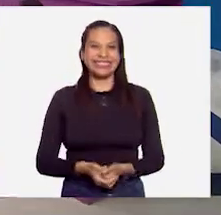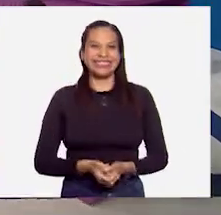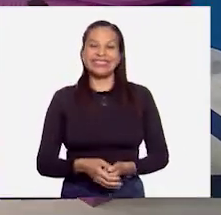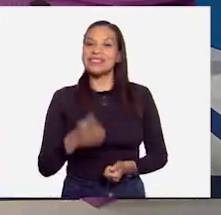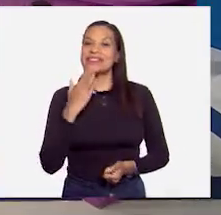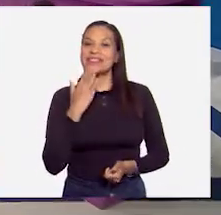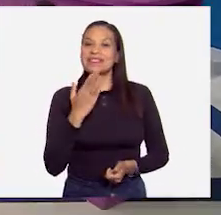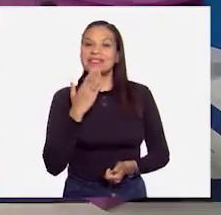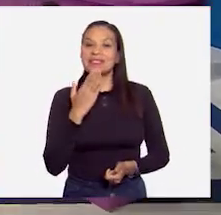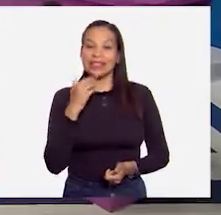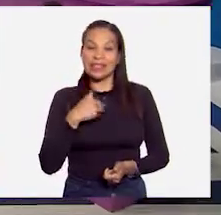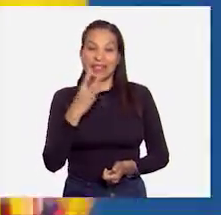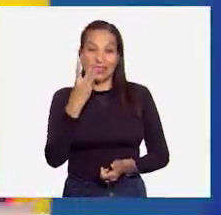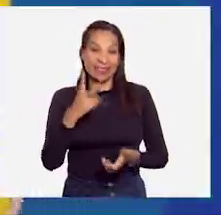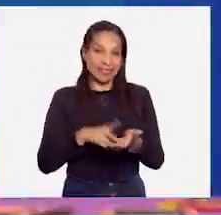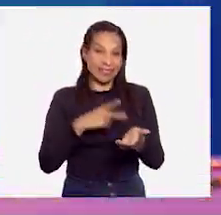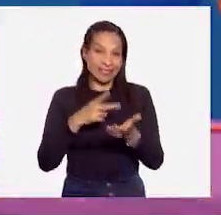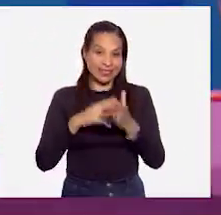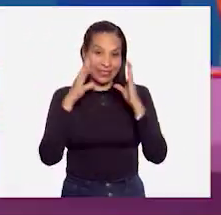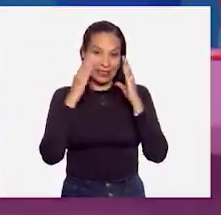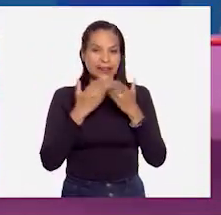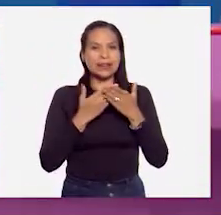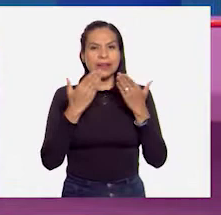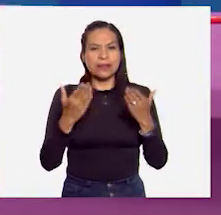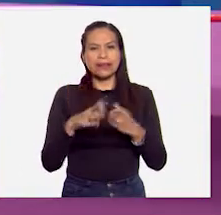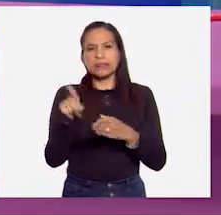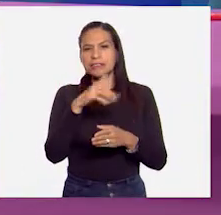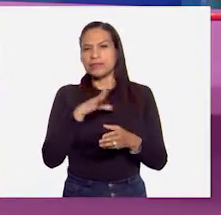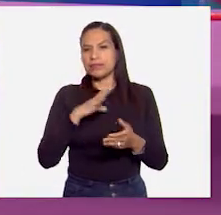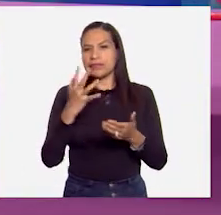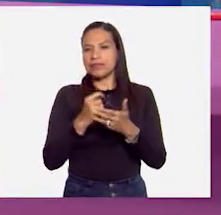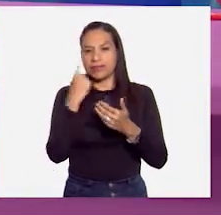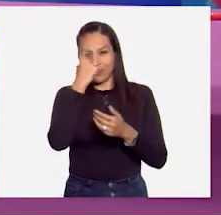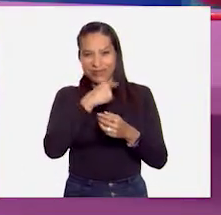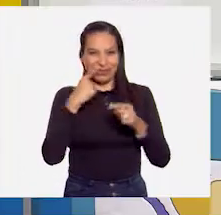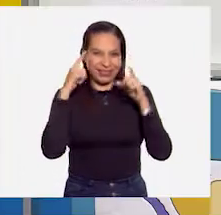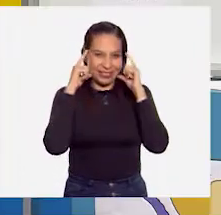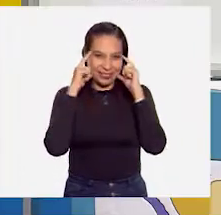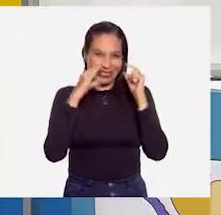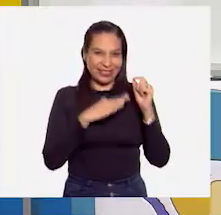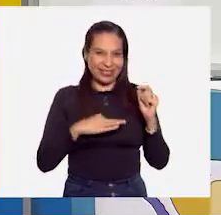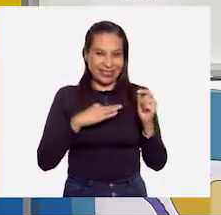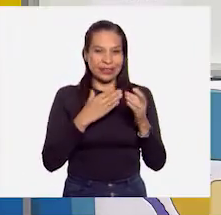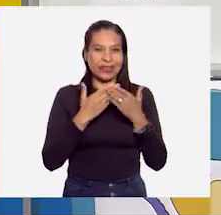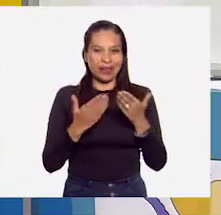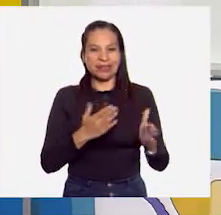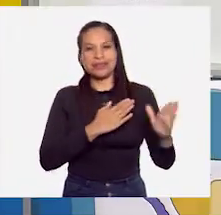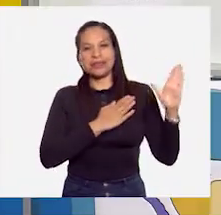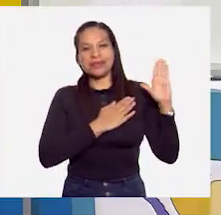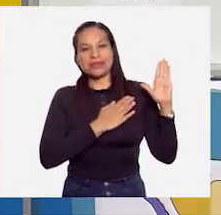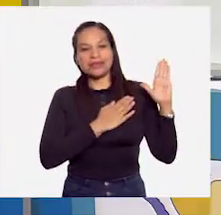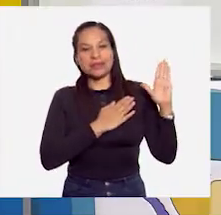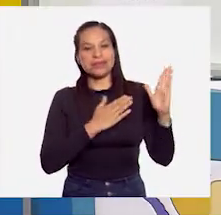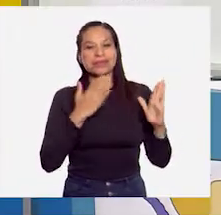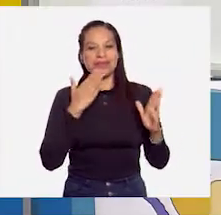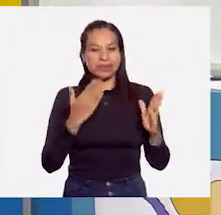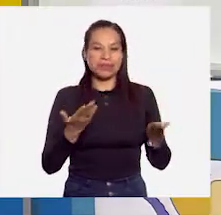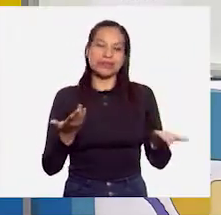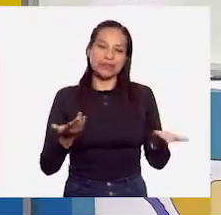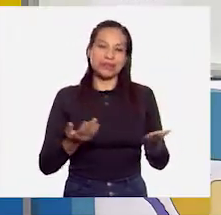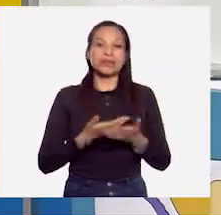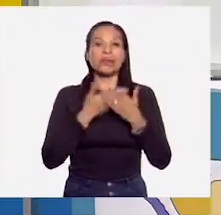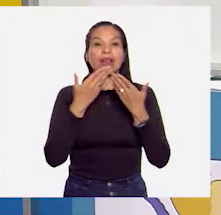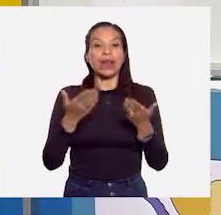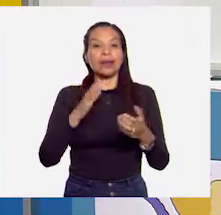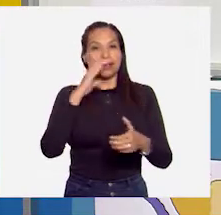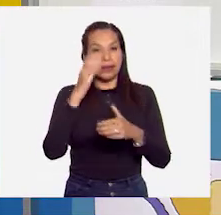Muy bien. Ya llevo 3 tonos. Ahora, como se ganaron sus caritas felices, lo prometido es deuda. Al